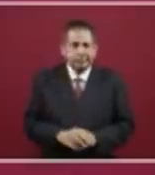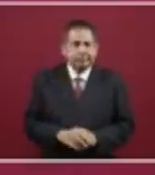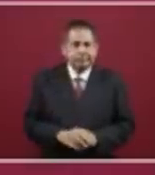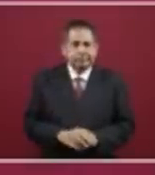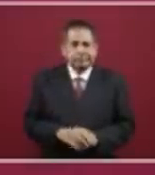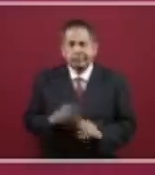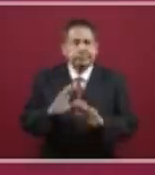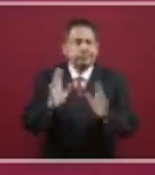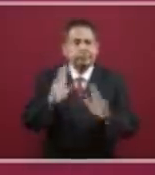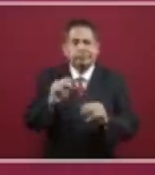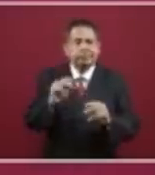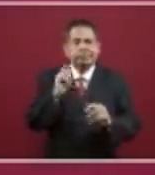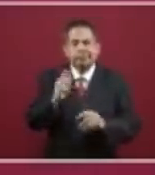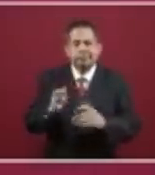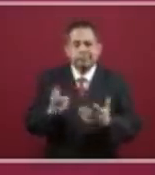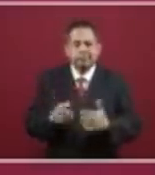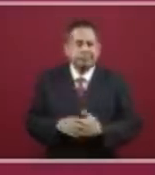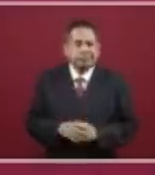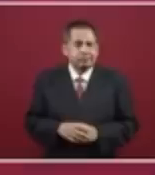20,